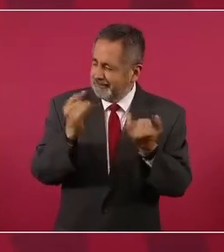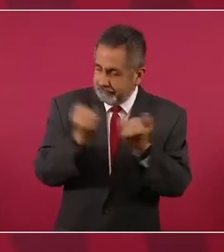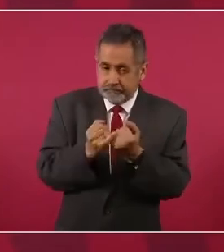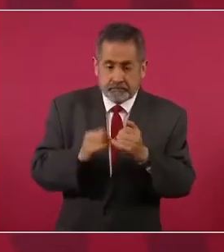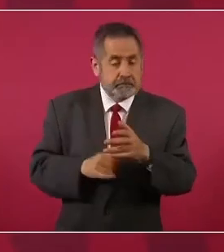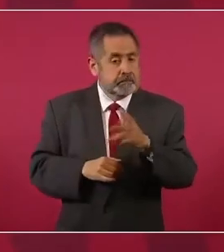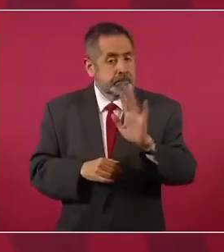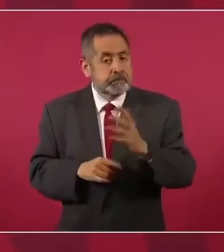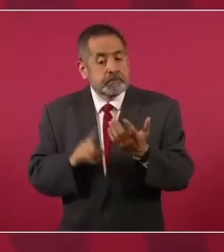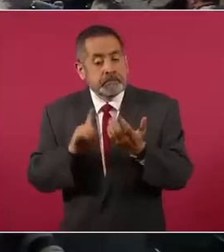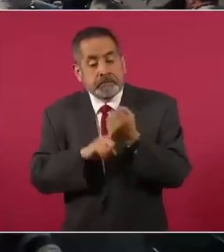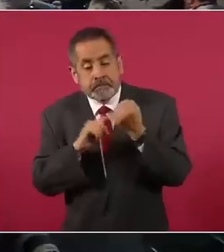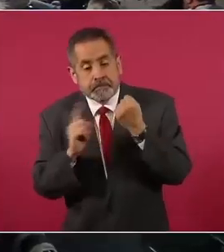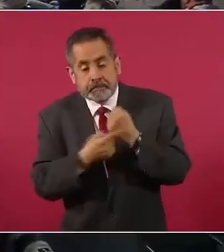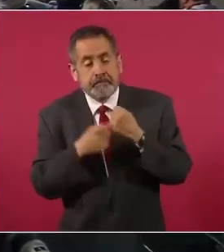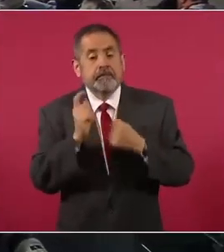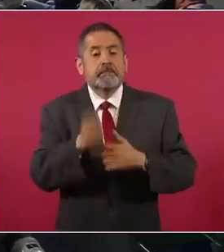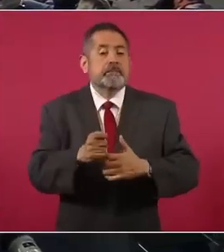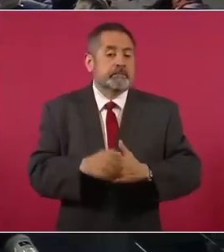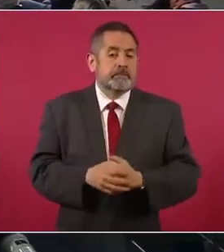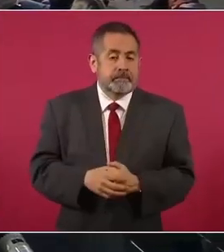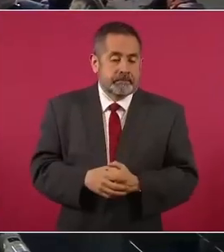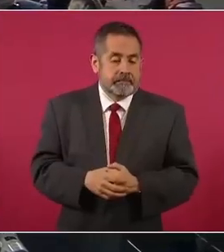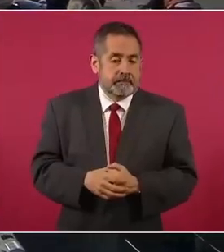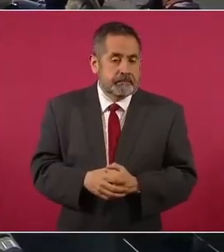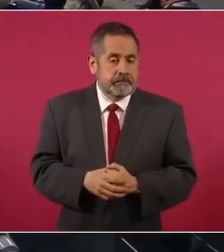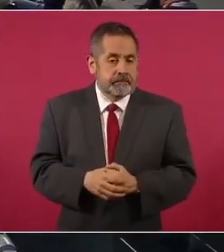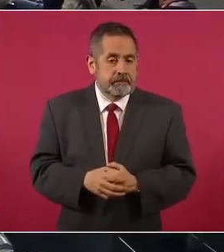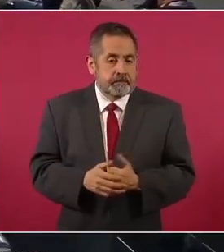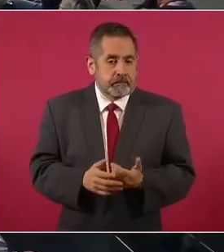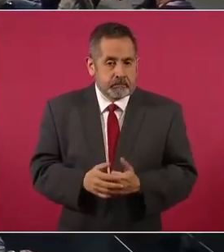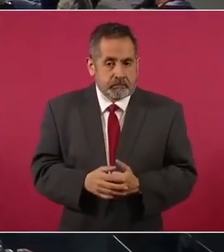Pero en el fondo, el asunto era